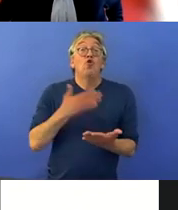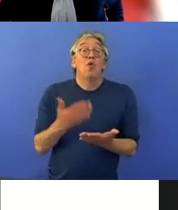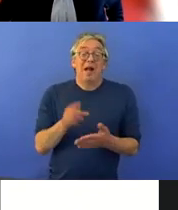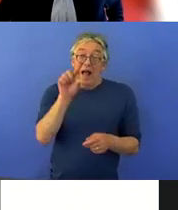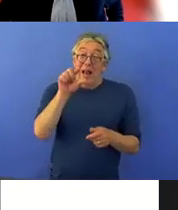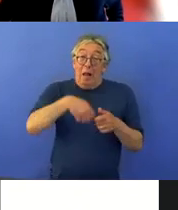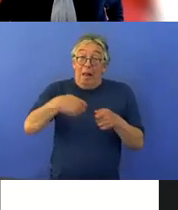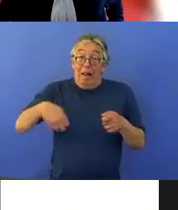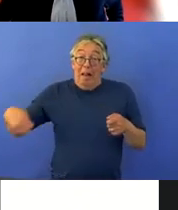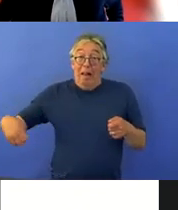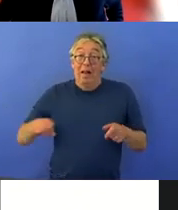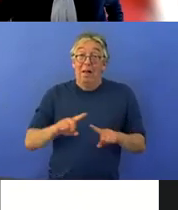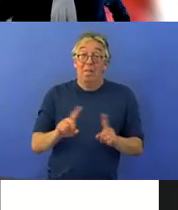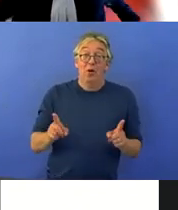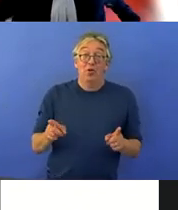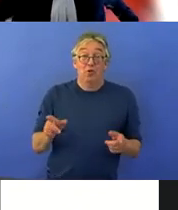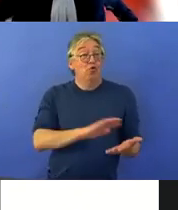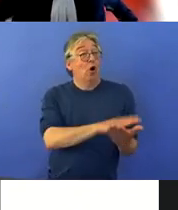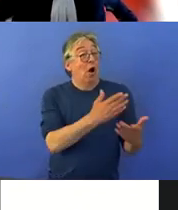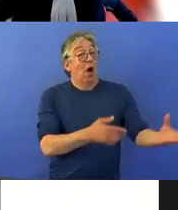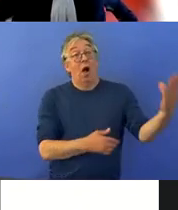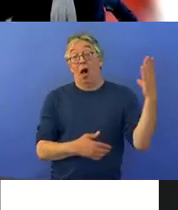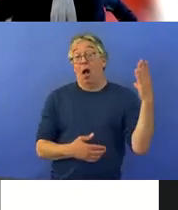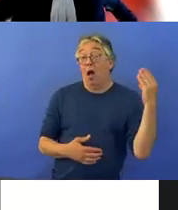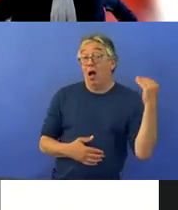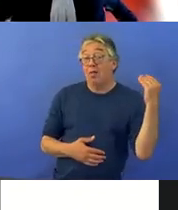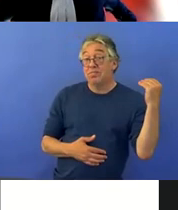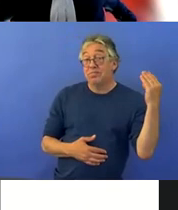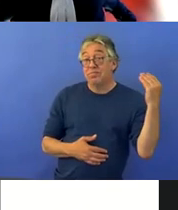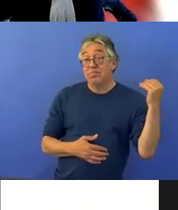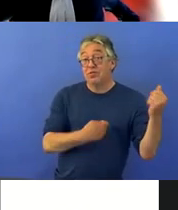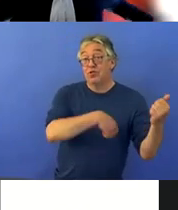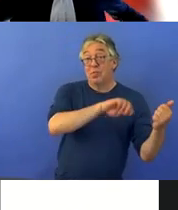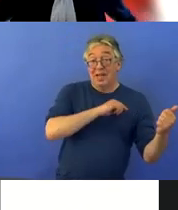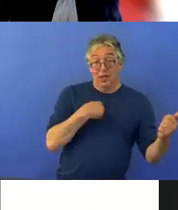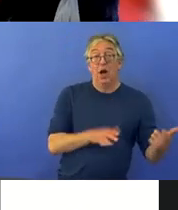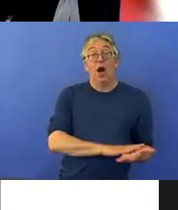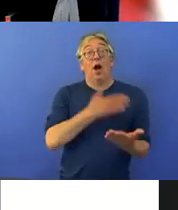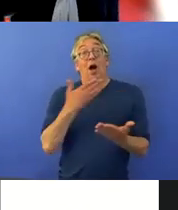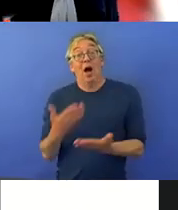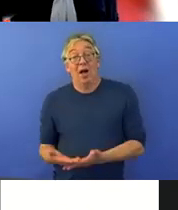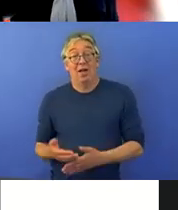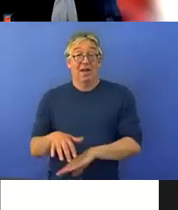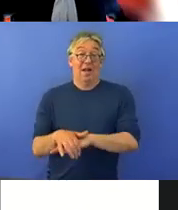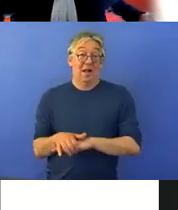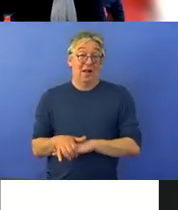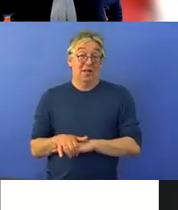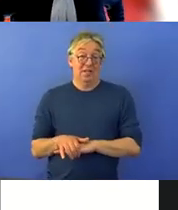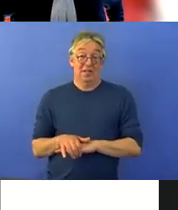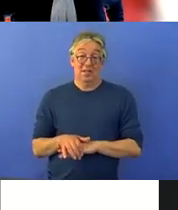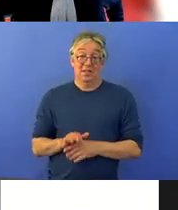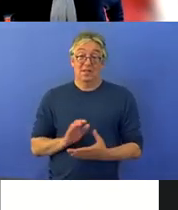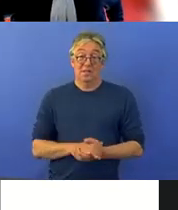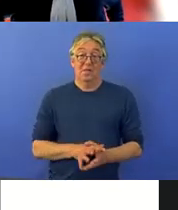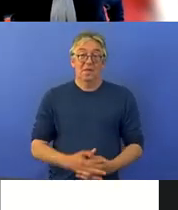because I cannot do simultaneous translation. That's beyond my capacity. So. A la pregunta que hizo